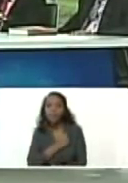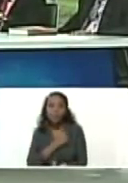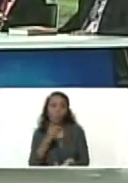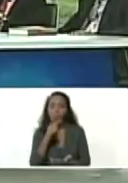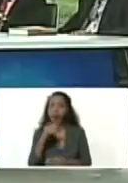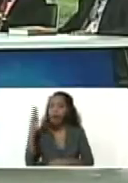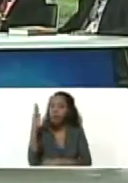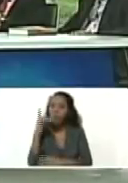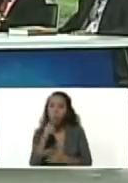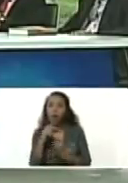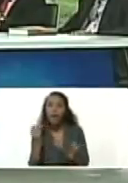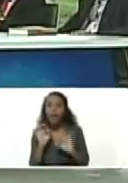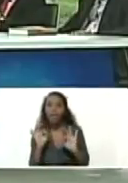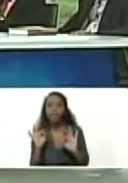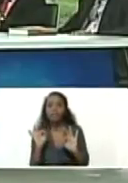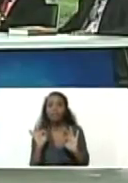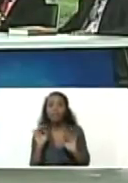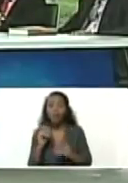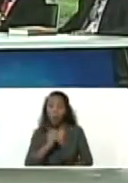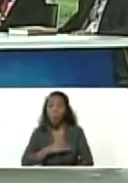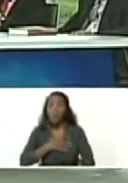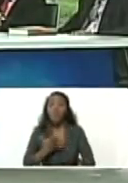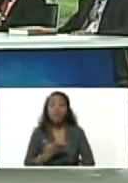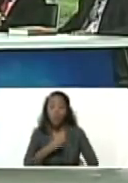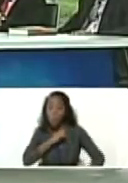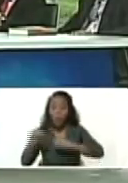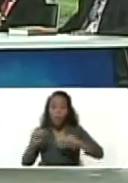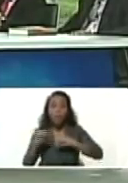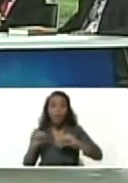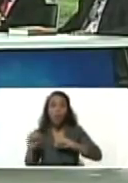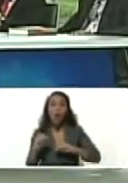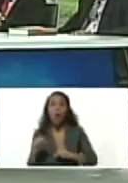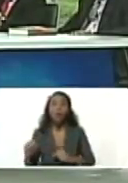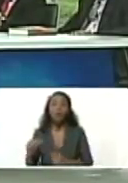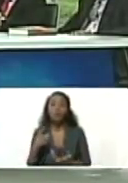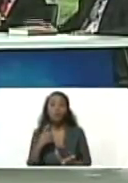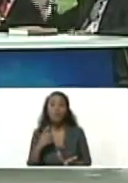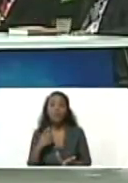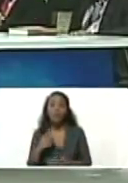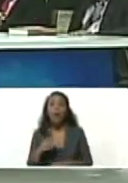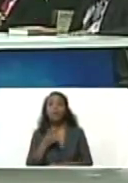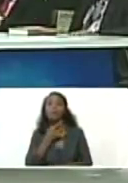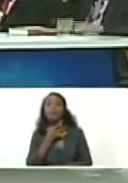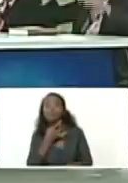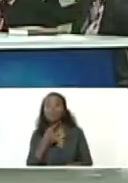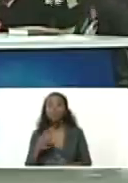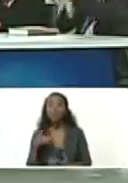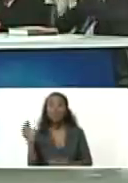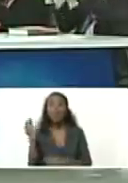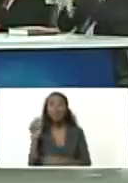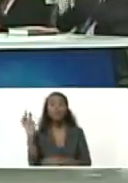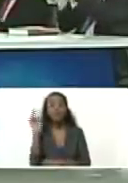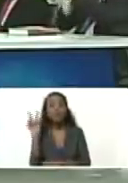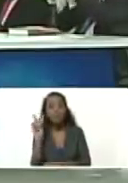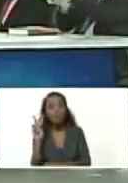desarrollar un poderoso movimiento cristiano evangélico por Venezuela, unitario,